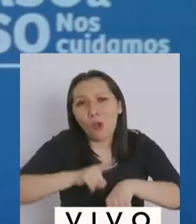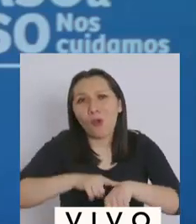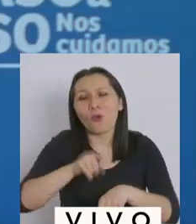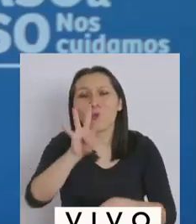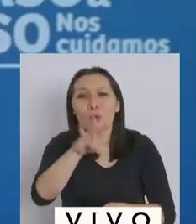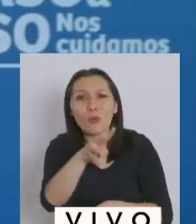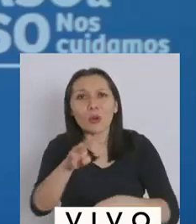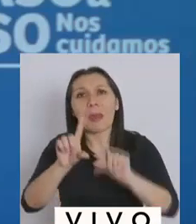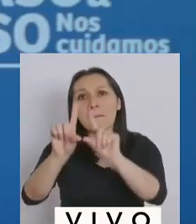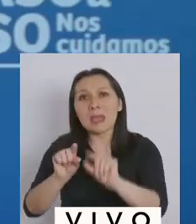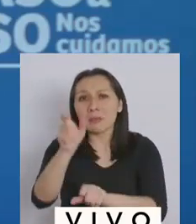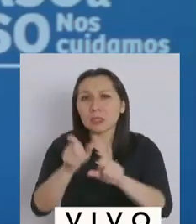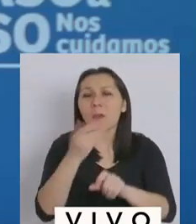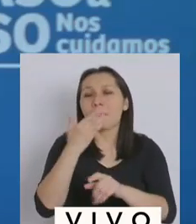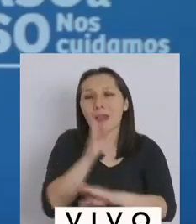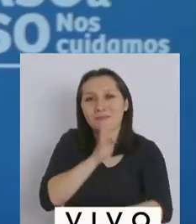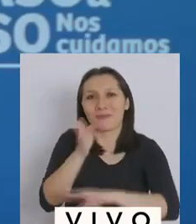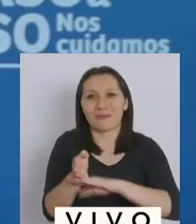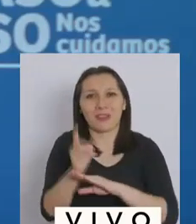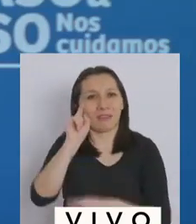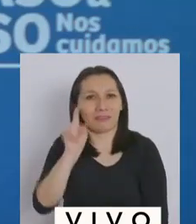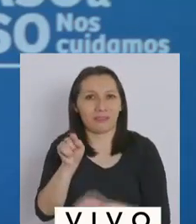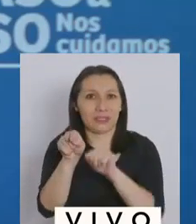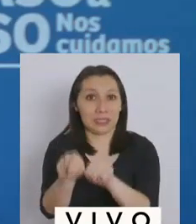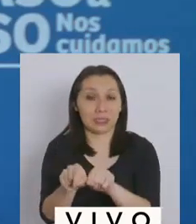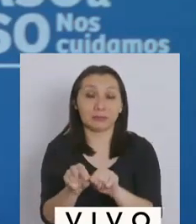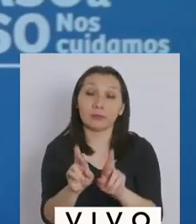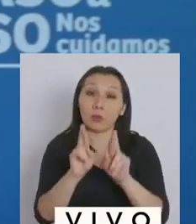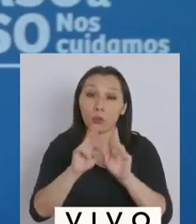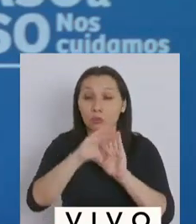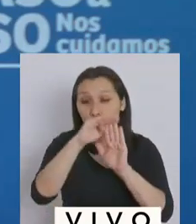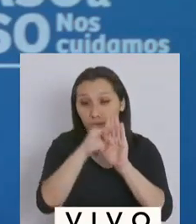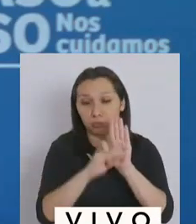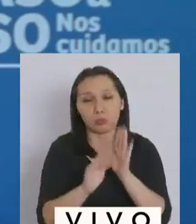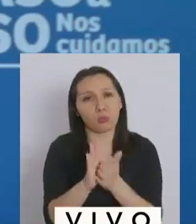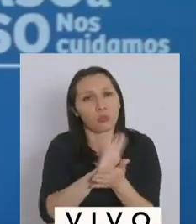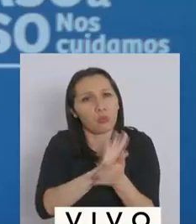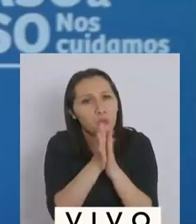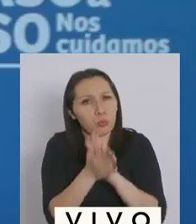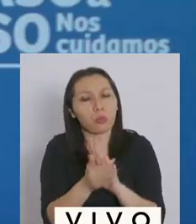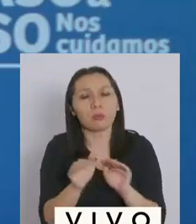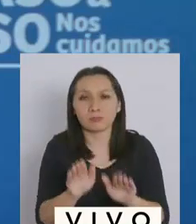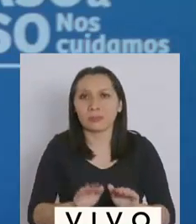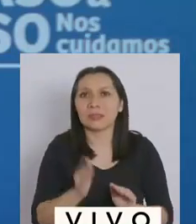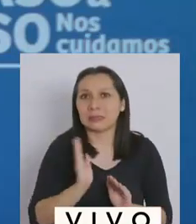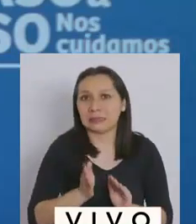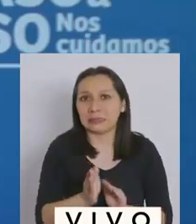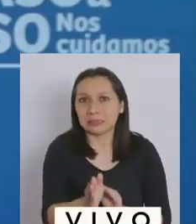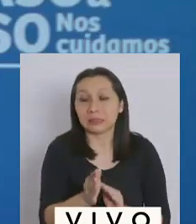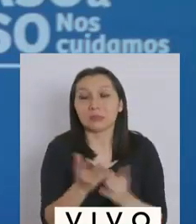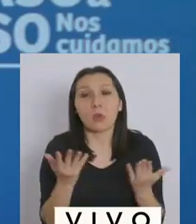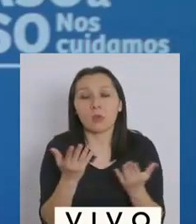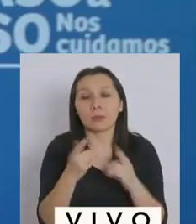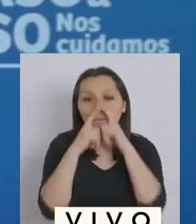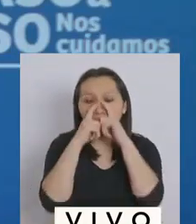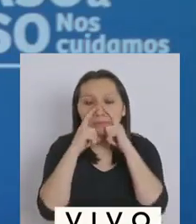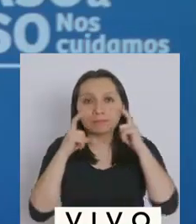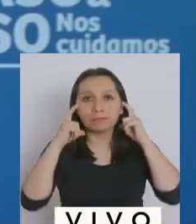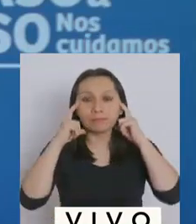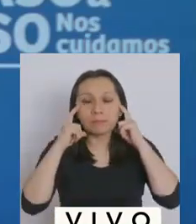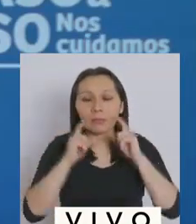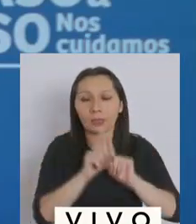lugares donde hay menos gente. Esperamos todas estas medidas mantenerlas, porque sabemos que es la forma, la mascarilla,